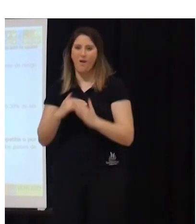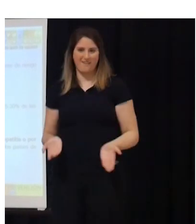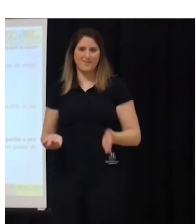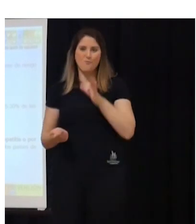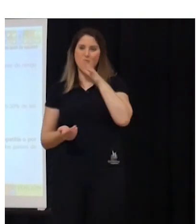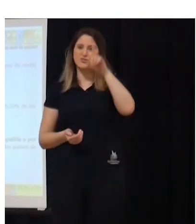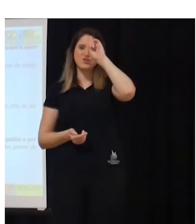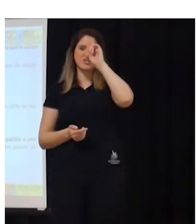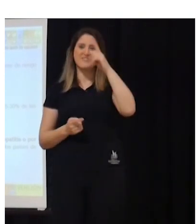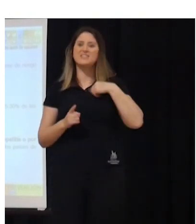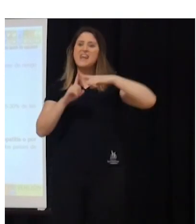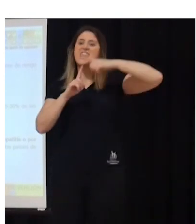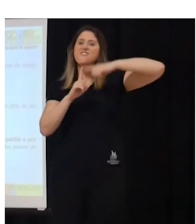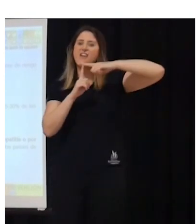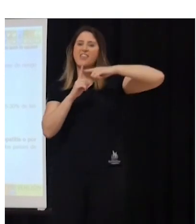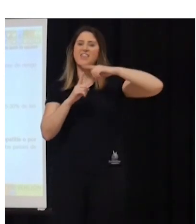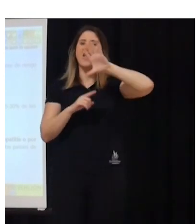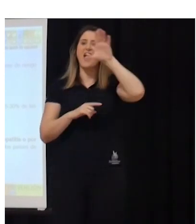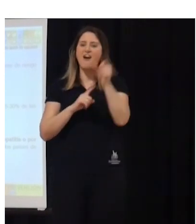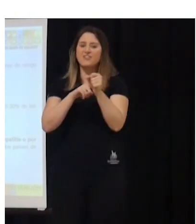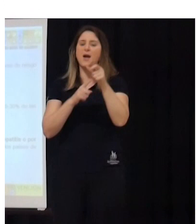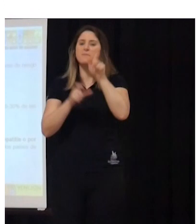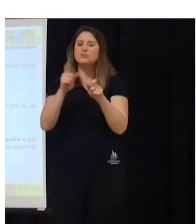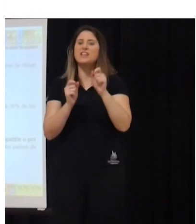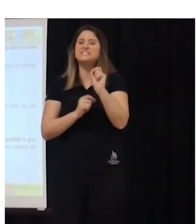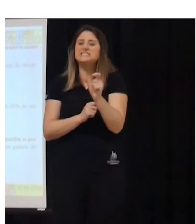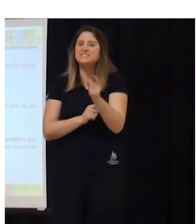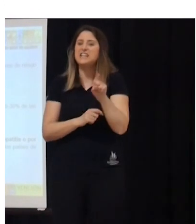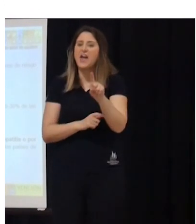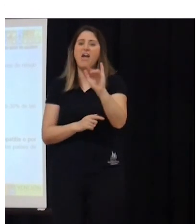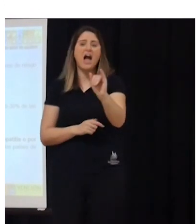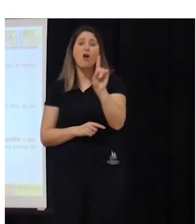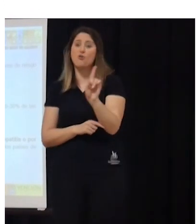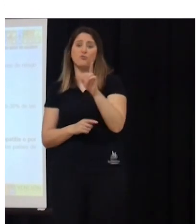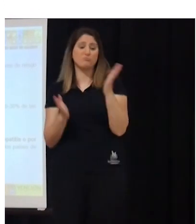Enlazando con el tema de la prevención, hoy en día sabemos que